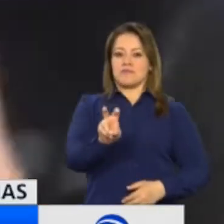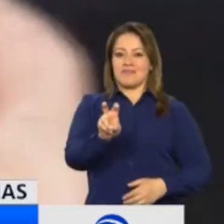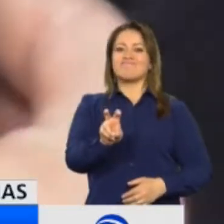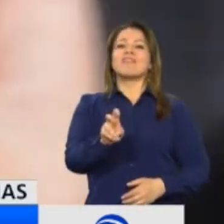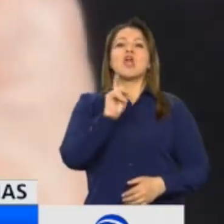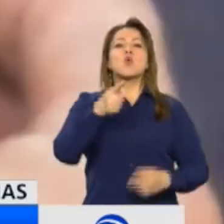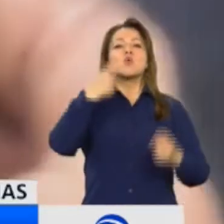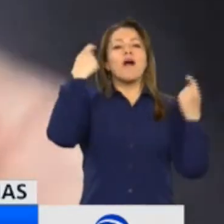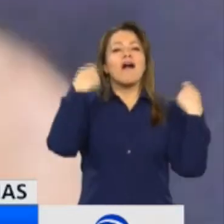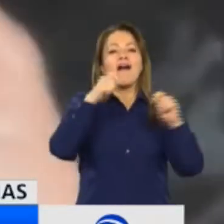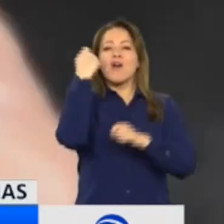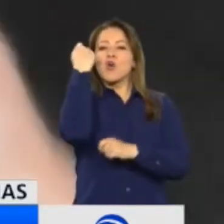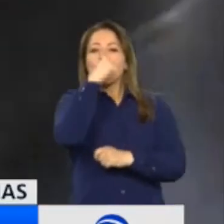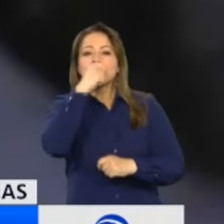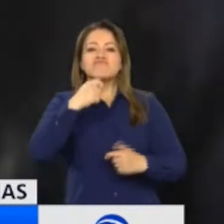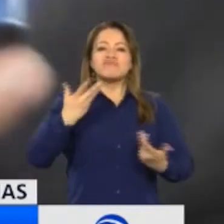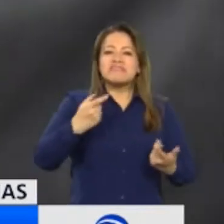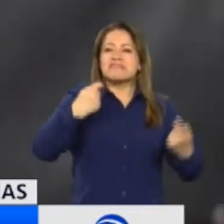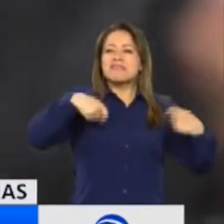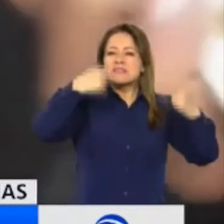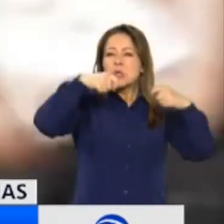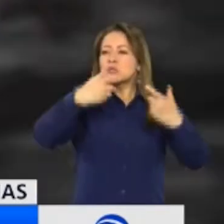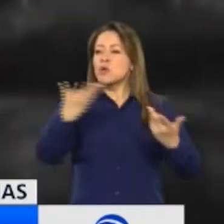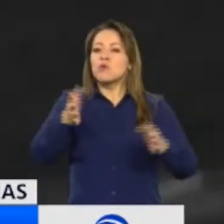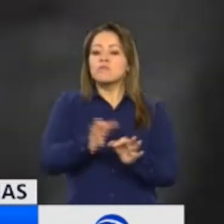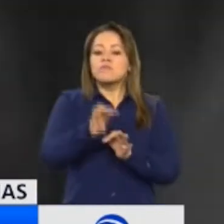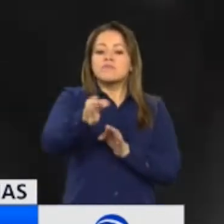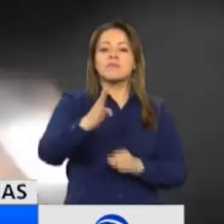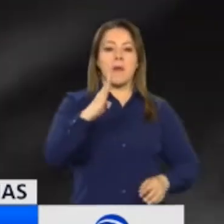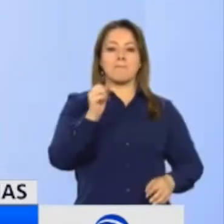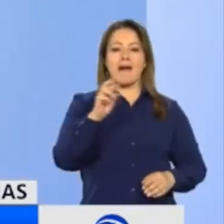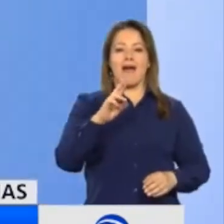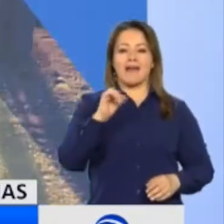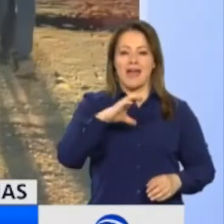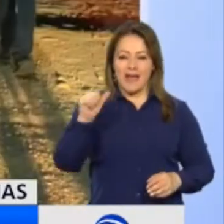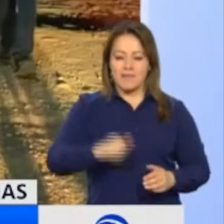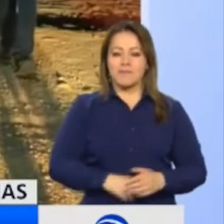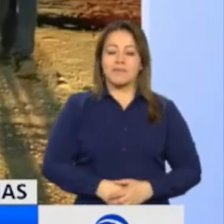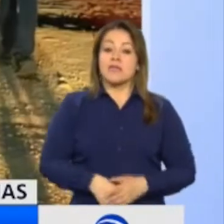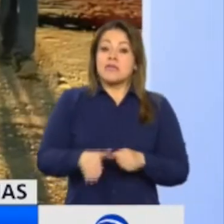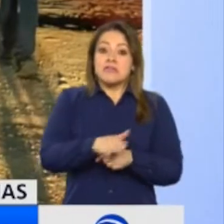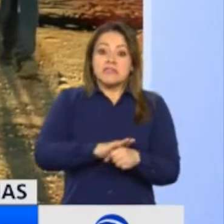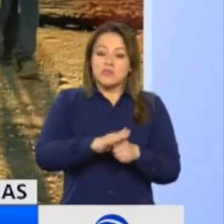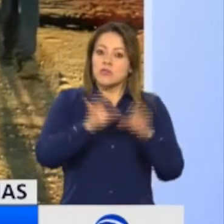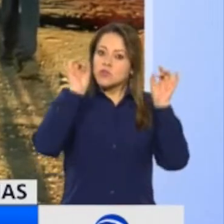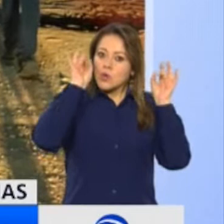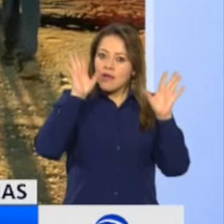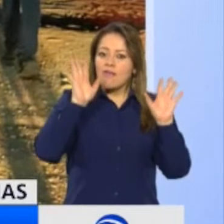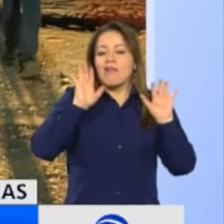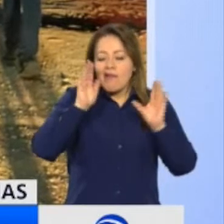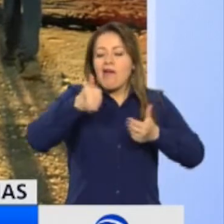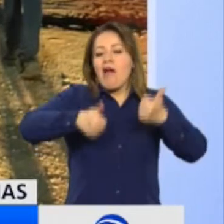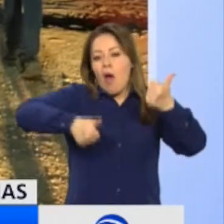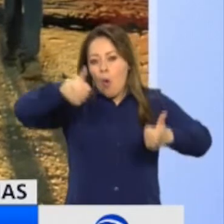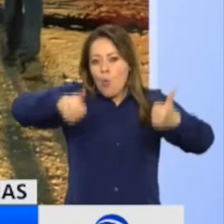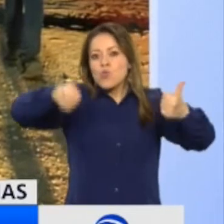grupos criminales por el control del microtráfico en el municipio de Barranca Bermeja. Ante la situación, las autoridades realizaron